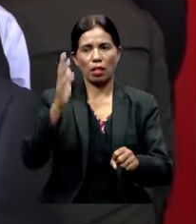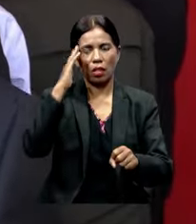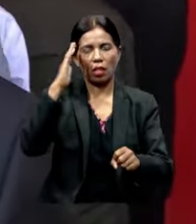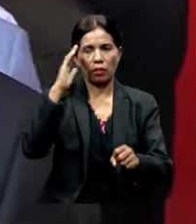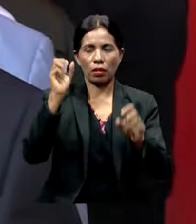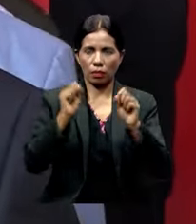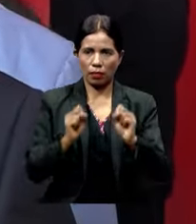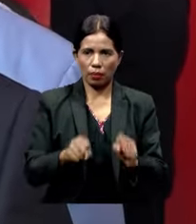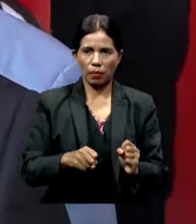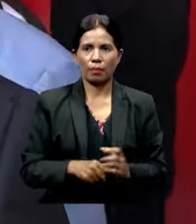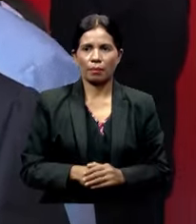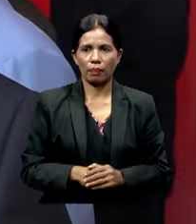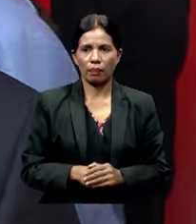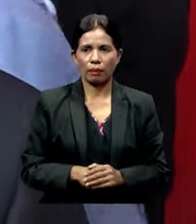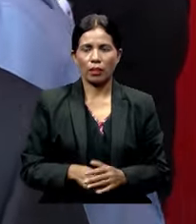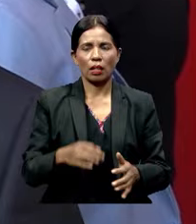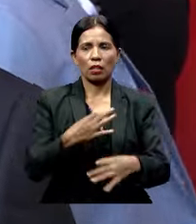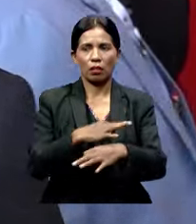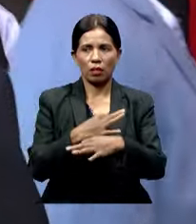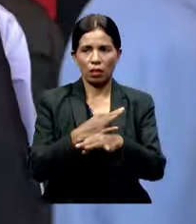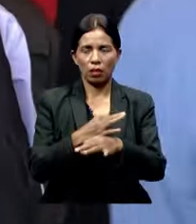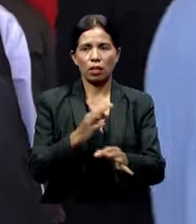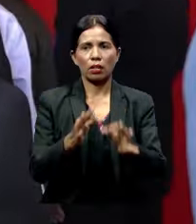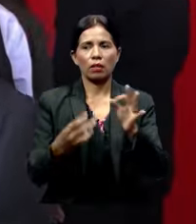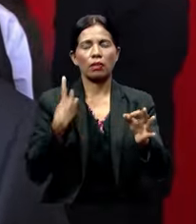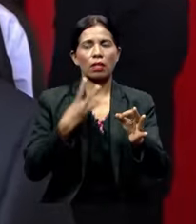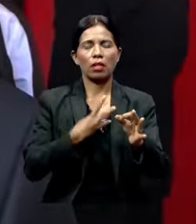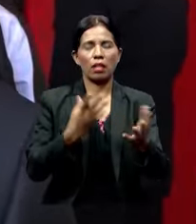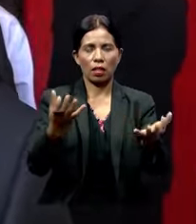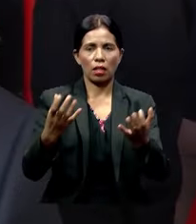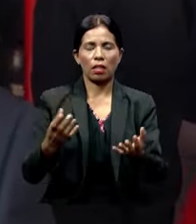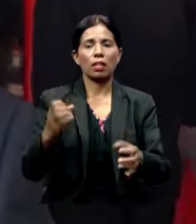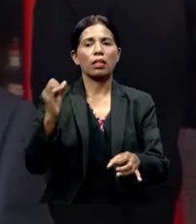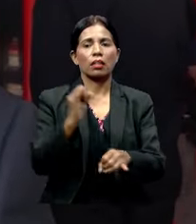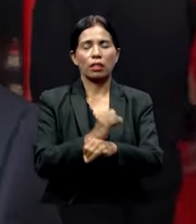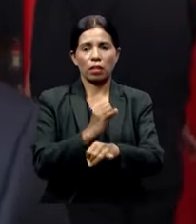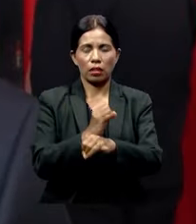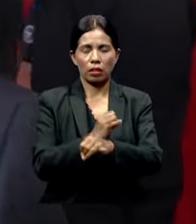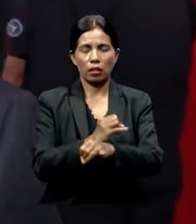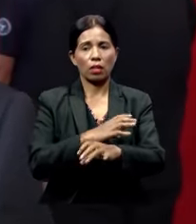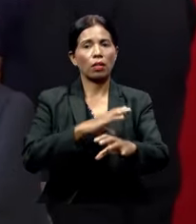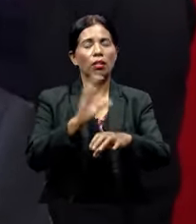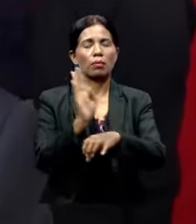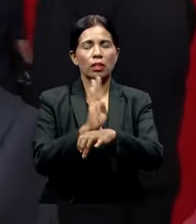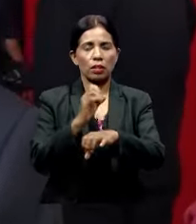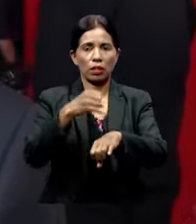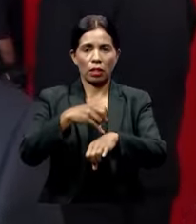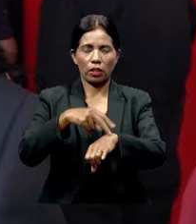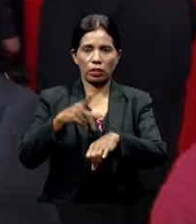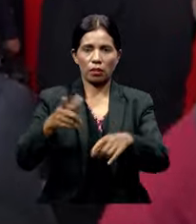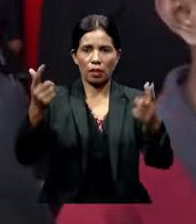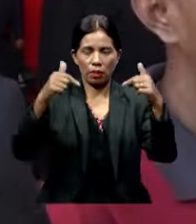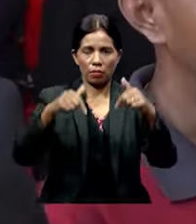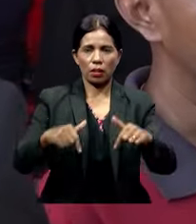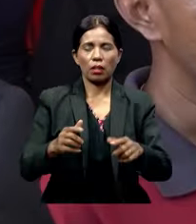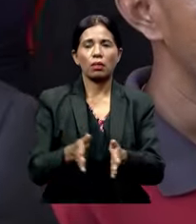bele, hadía, en cuanto ita cara que investor internacional sirá mai. Termos de licencia, bele la lai zona,